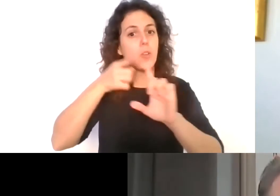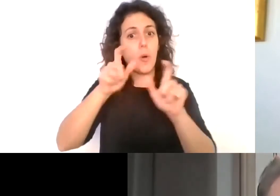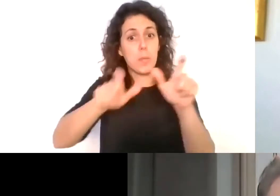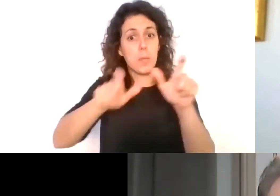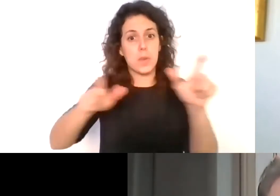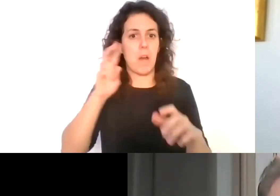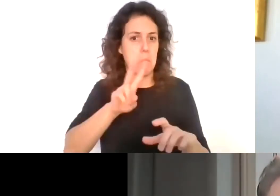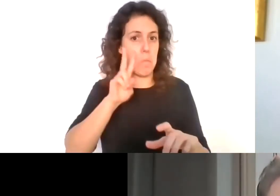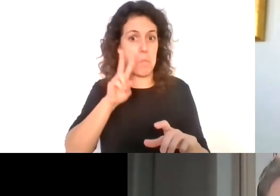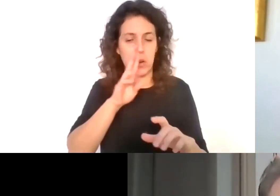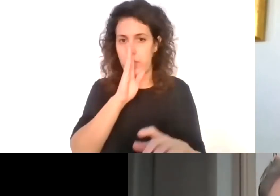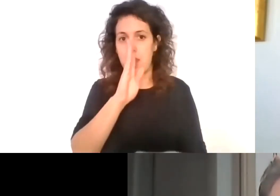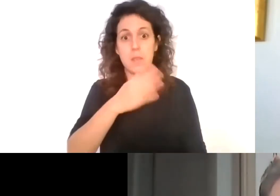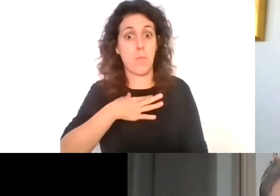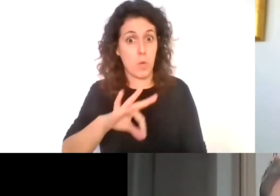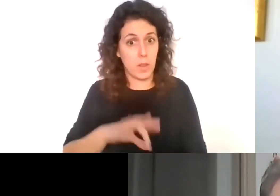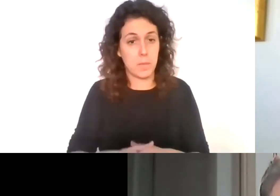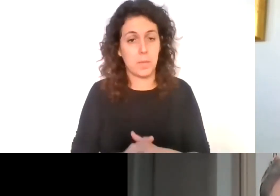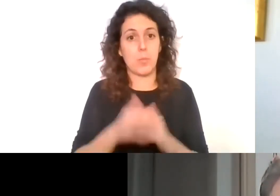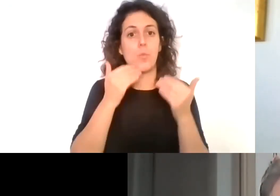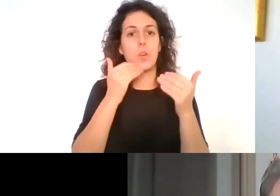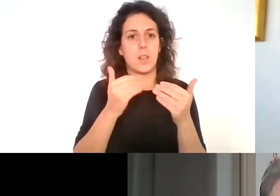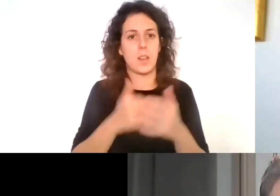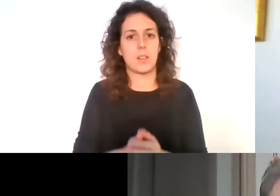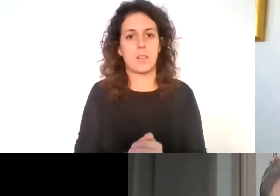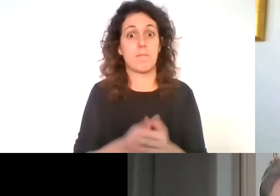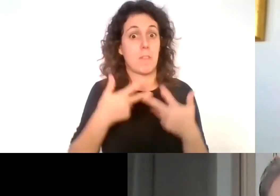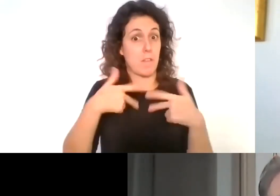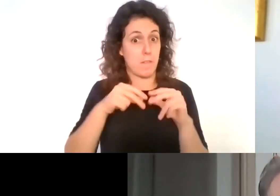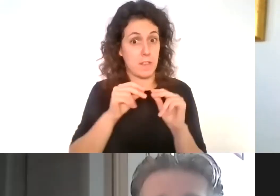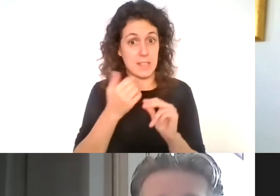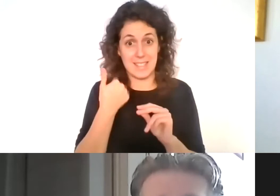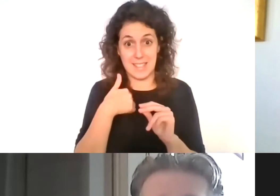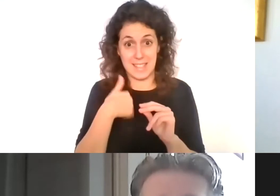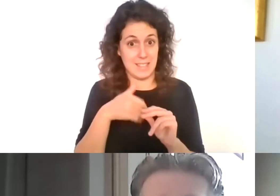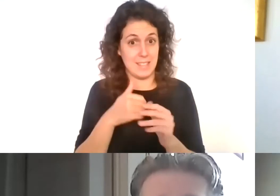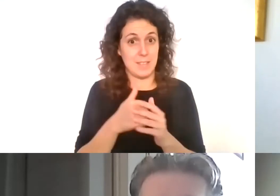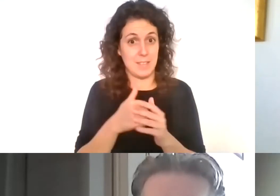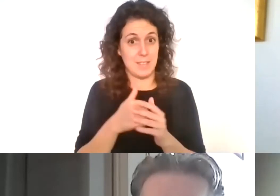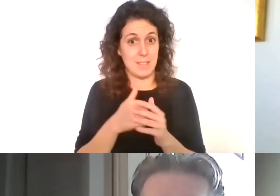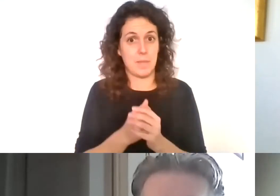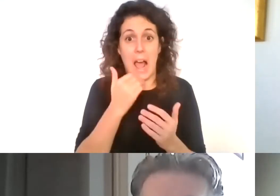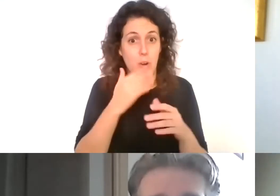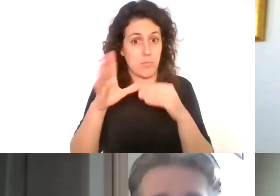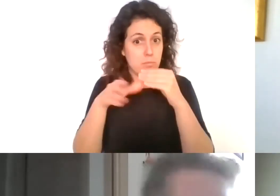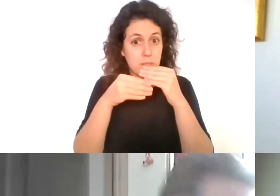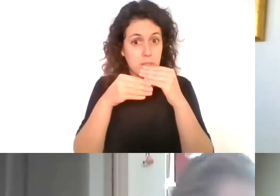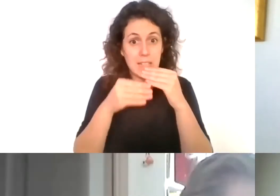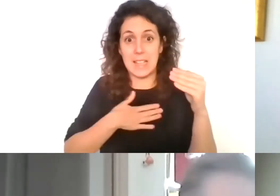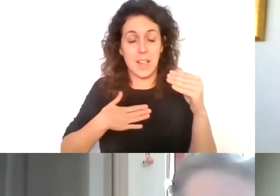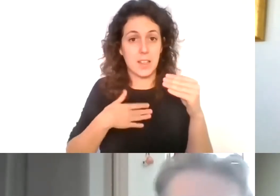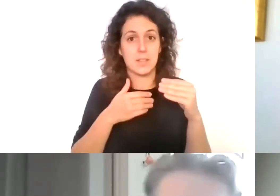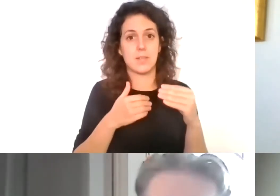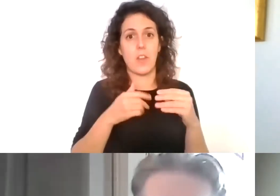directamente. Would Muchas you like gracias. To... Okay, thank you. Did you finish? Si te quieres añadir algo más antes de acabar.